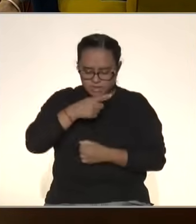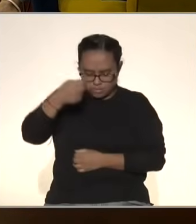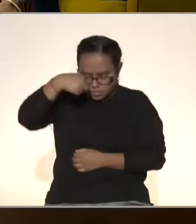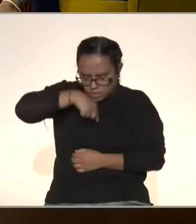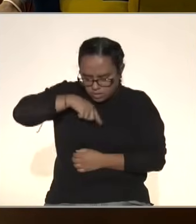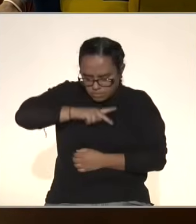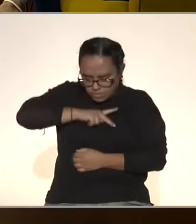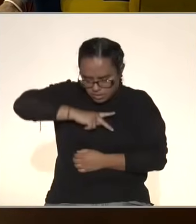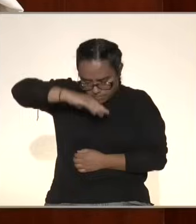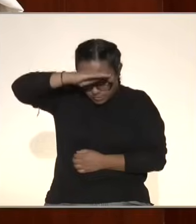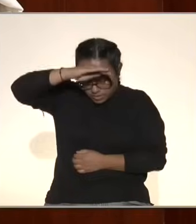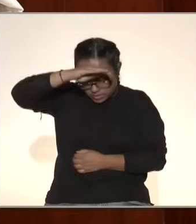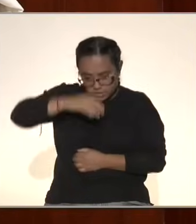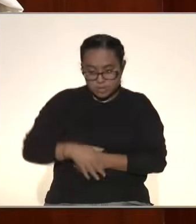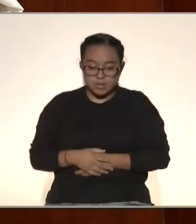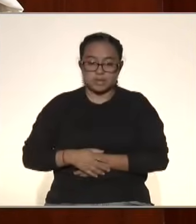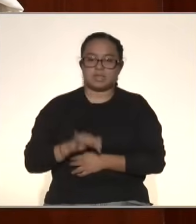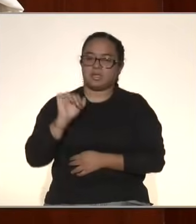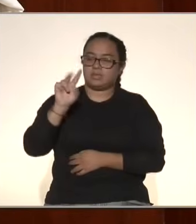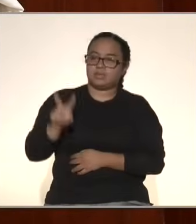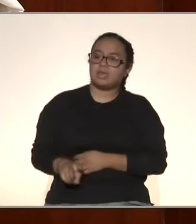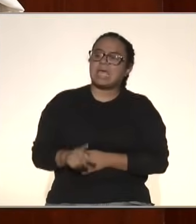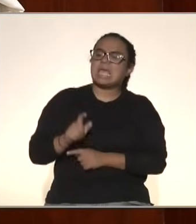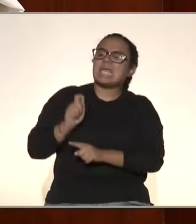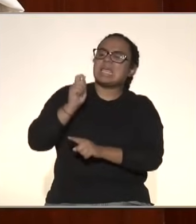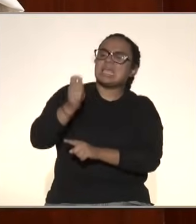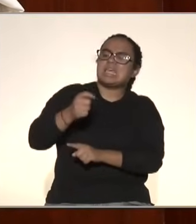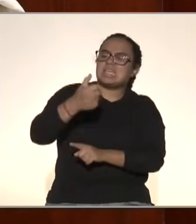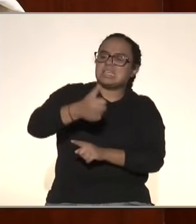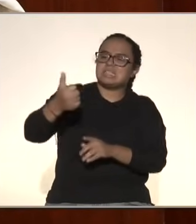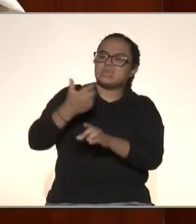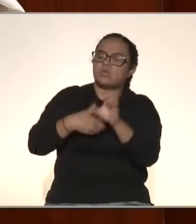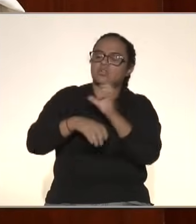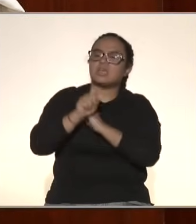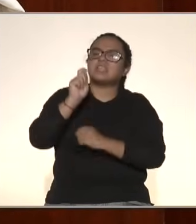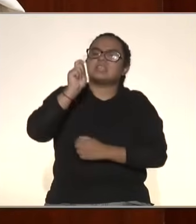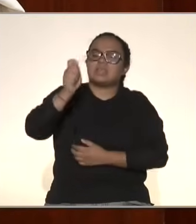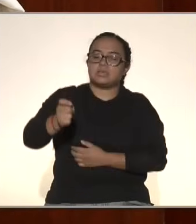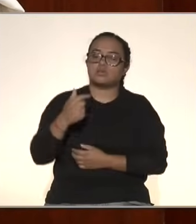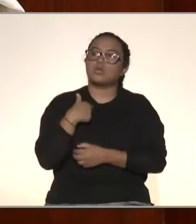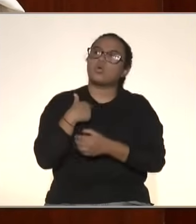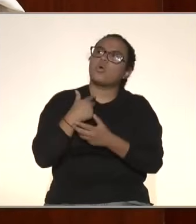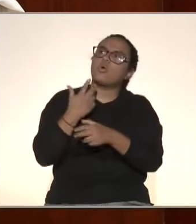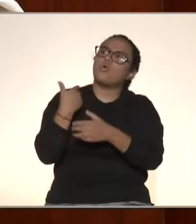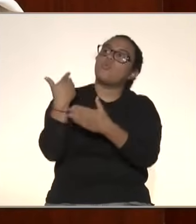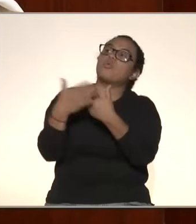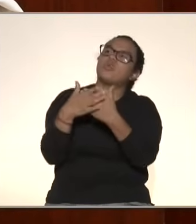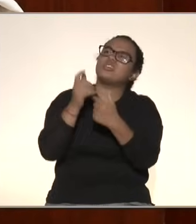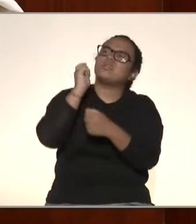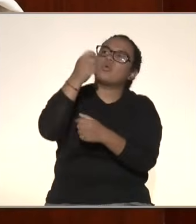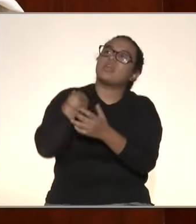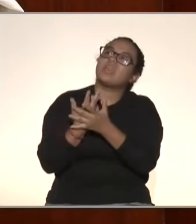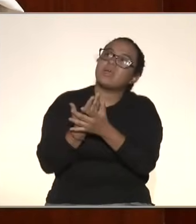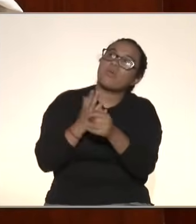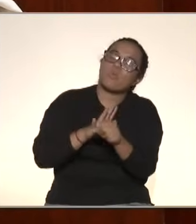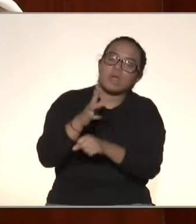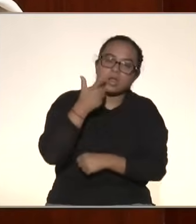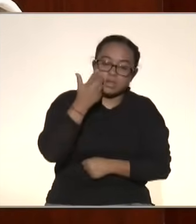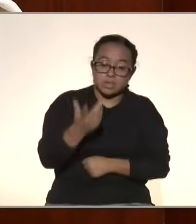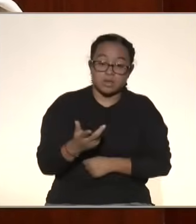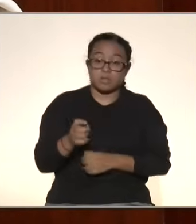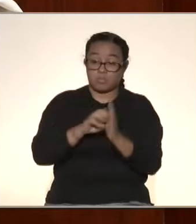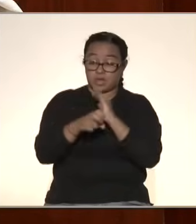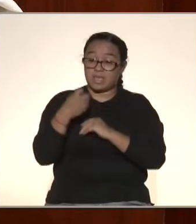¿Qué es lo que yo le estoy dando de significado a todo eso? ¿Qué es lo que yo estoy esperando? ¿Y qué es lo que voy a hacer para que eso que